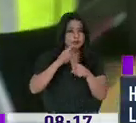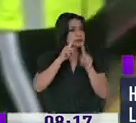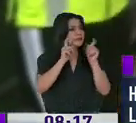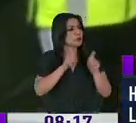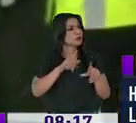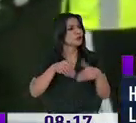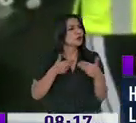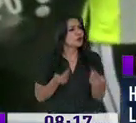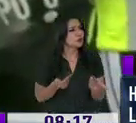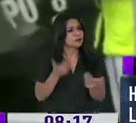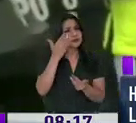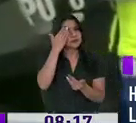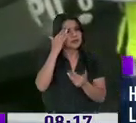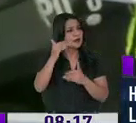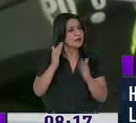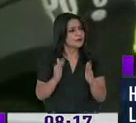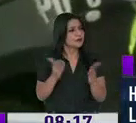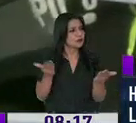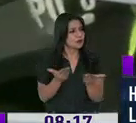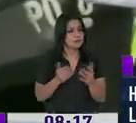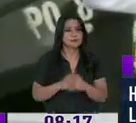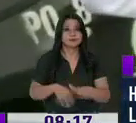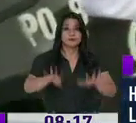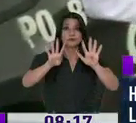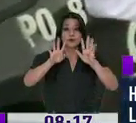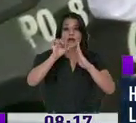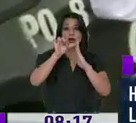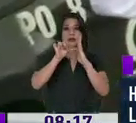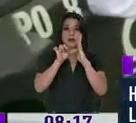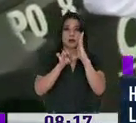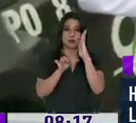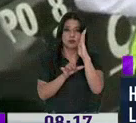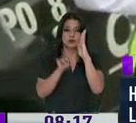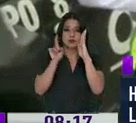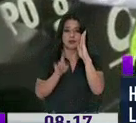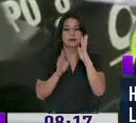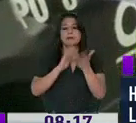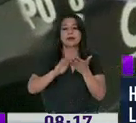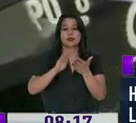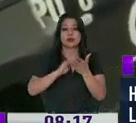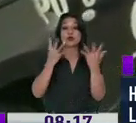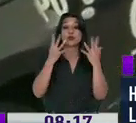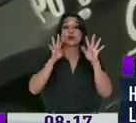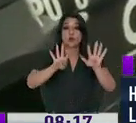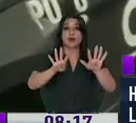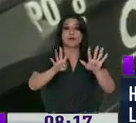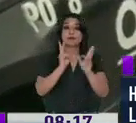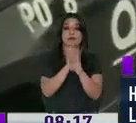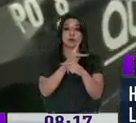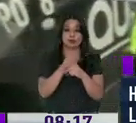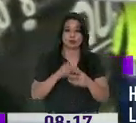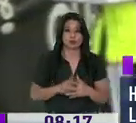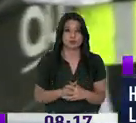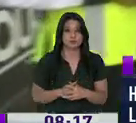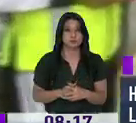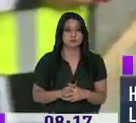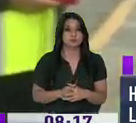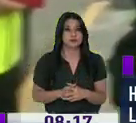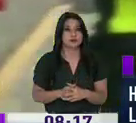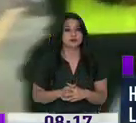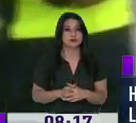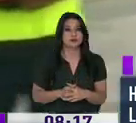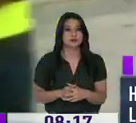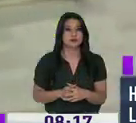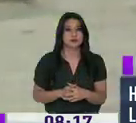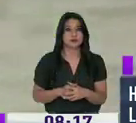tiene que tener un botiquín? Son 9 los artículos que deben tener como básicos. En este caso son el